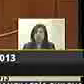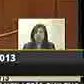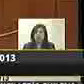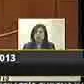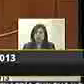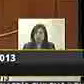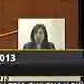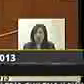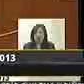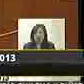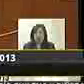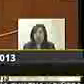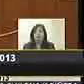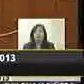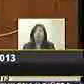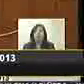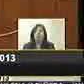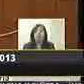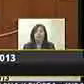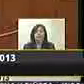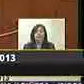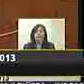marco de un desarrollo competitivo, ¿no?